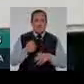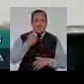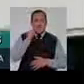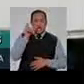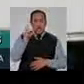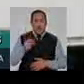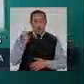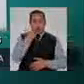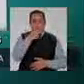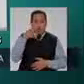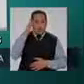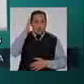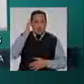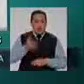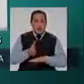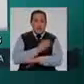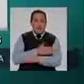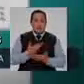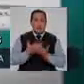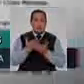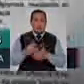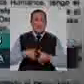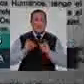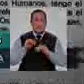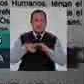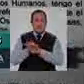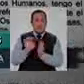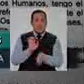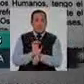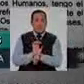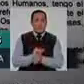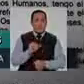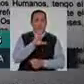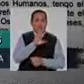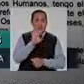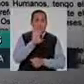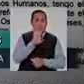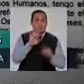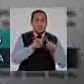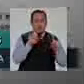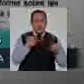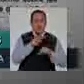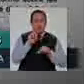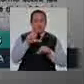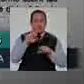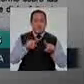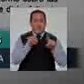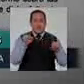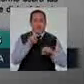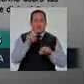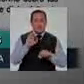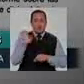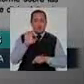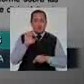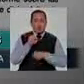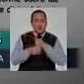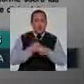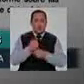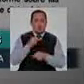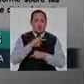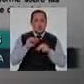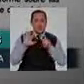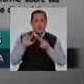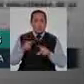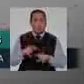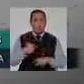López Meneses durante el tiempo que permaneció en prisión, del 5 de febrero del 2003 hasta el 22 de enero del 2007,